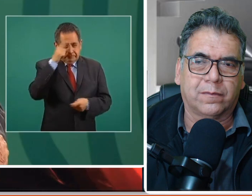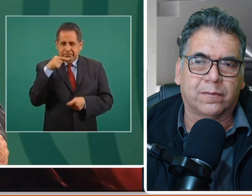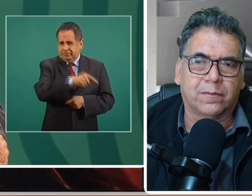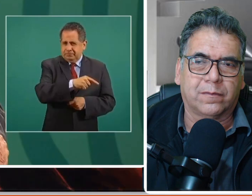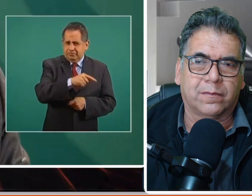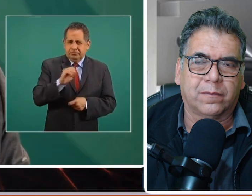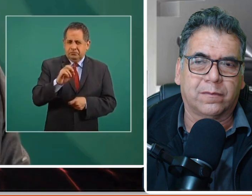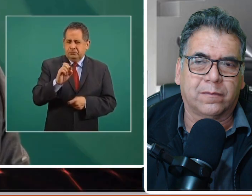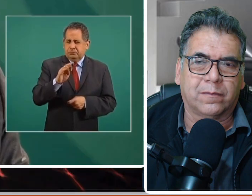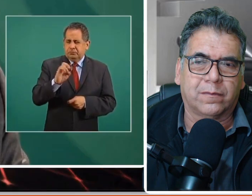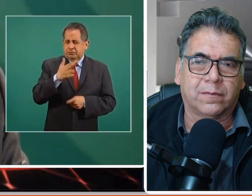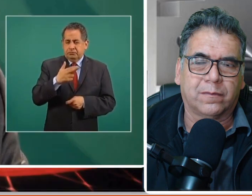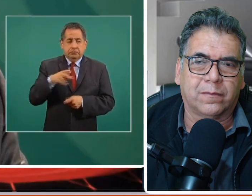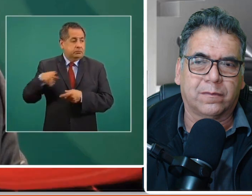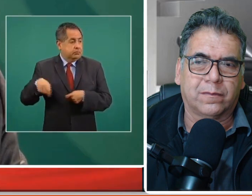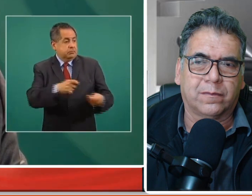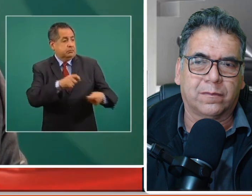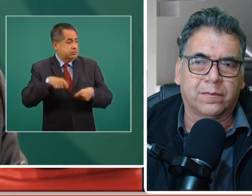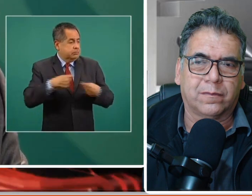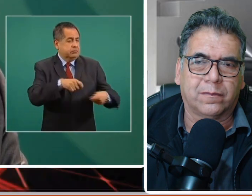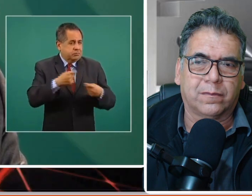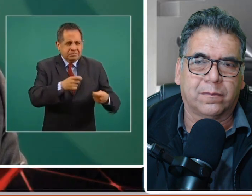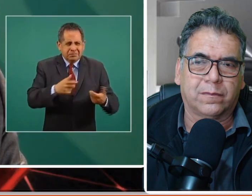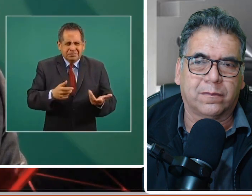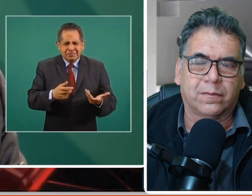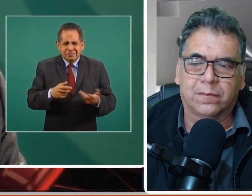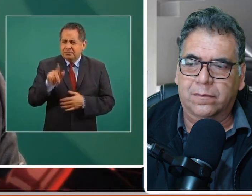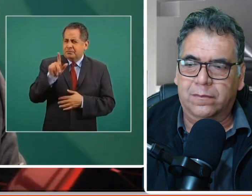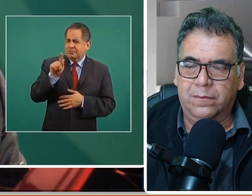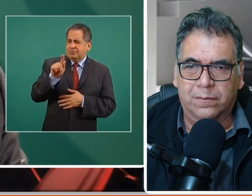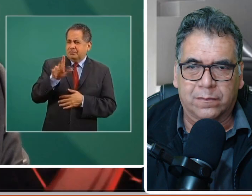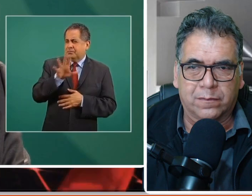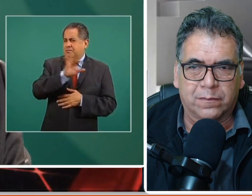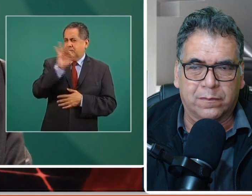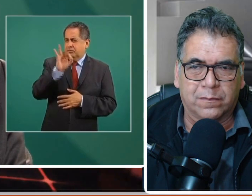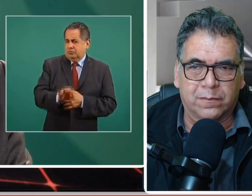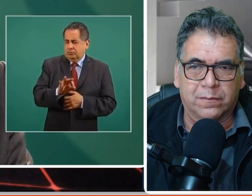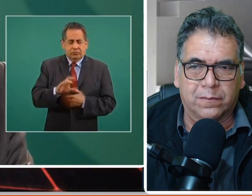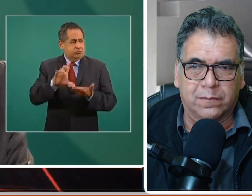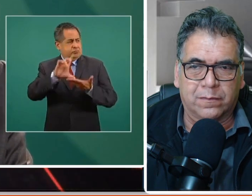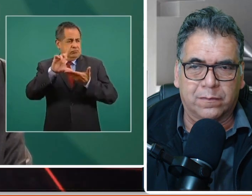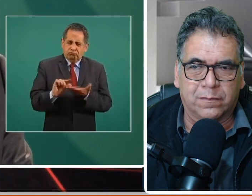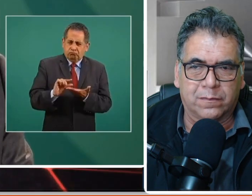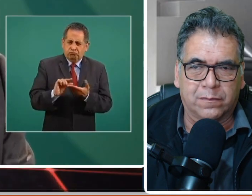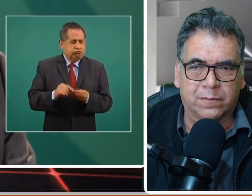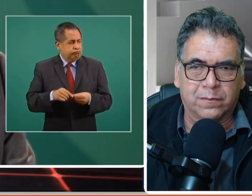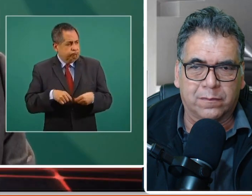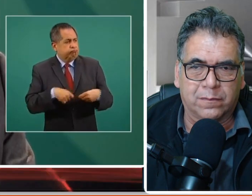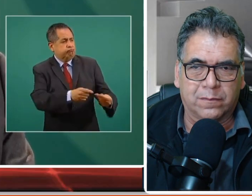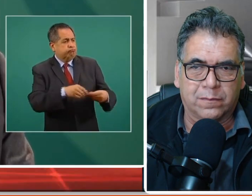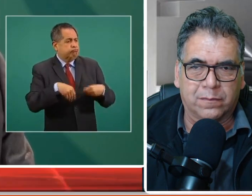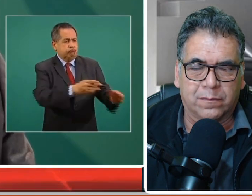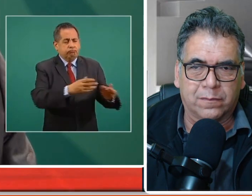a Odebrecht con un subsidio del 75% de lo que cuesta el gas en el